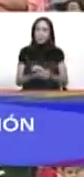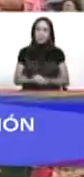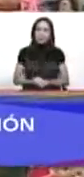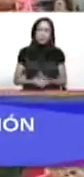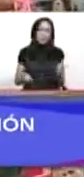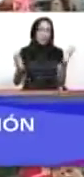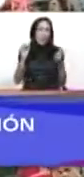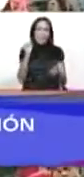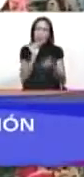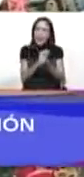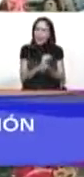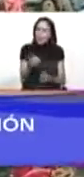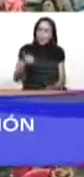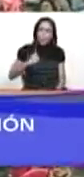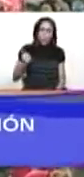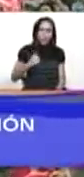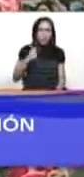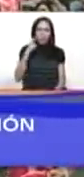¡Caiga quien caiga!